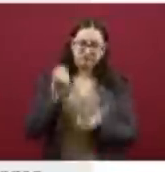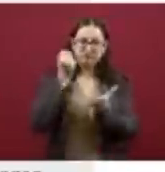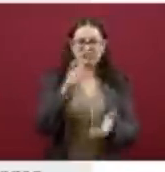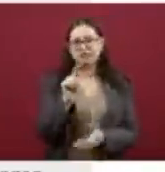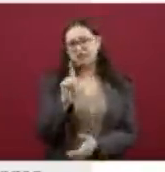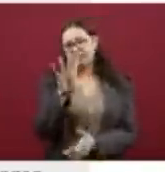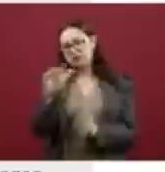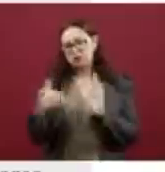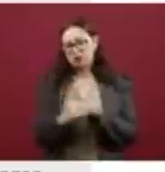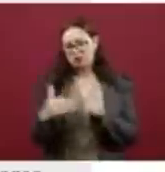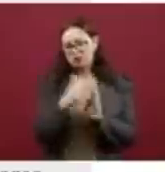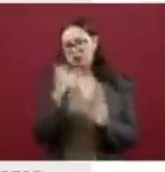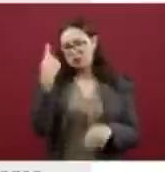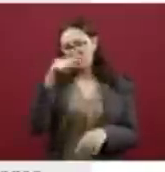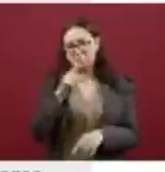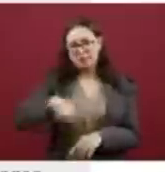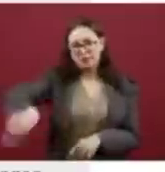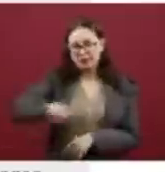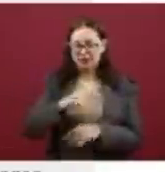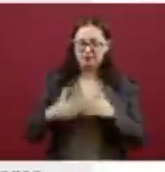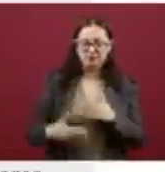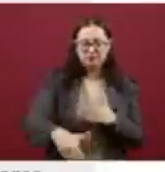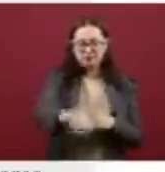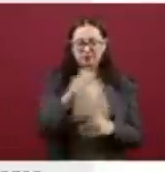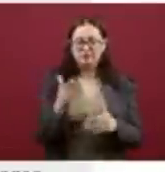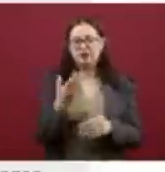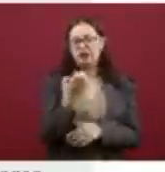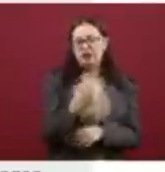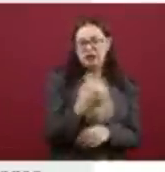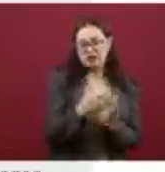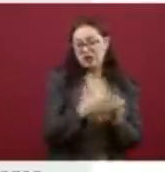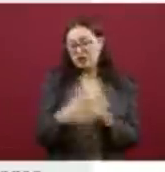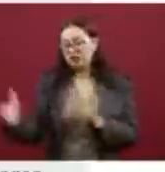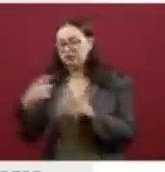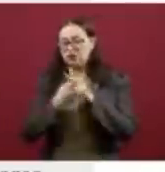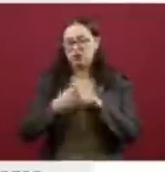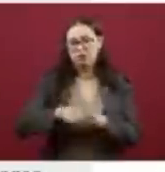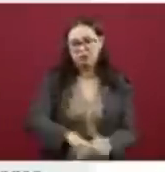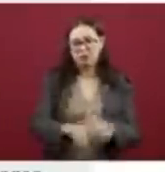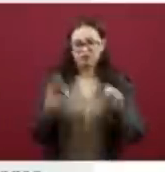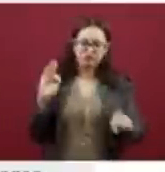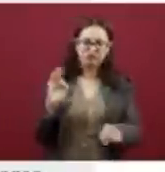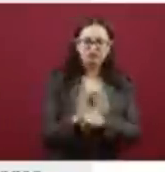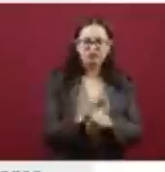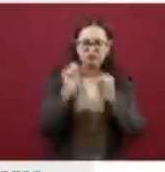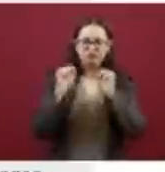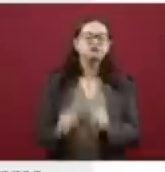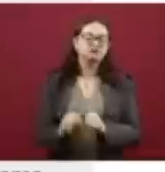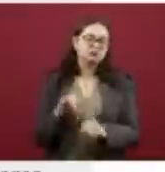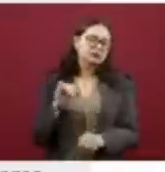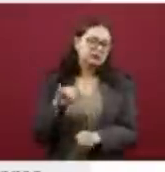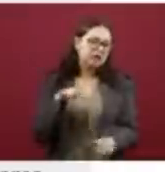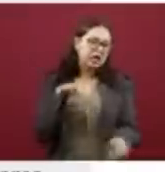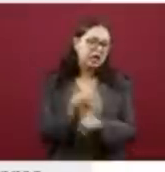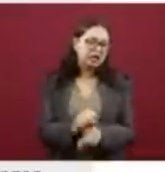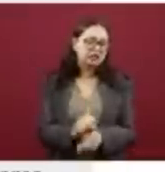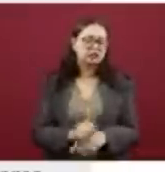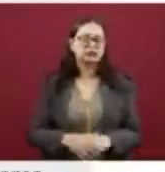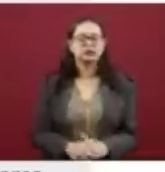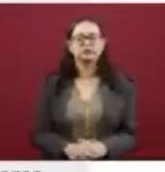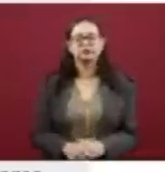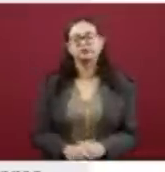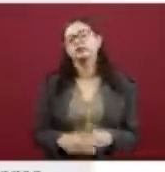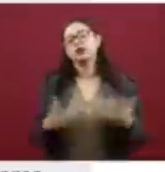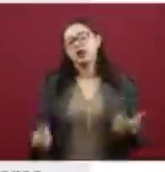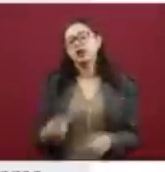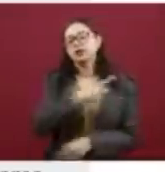inicio de operaciones en el mes de enero, por lo menos, lo cual se logró. Hay que analizar los protocolos de